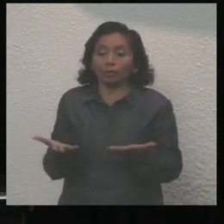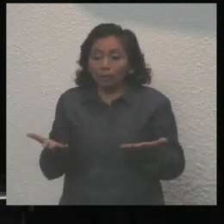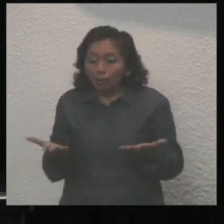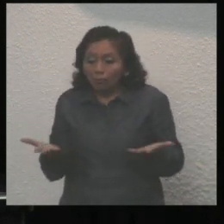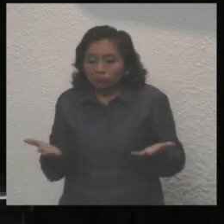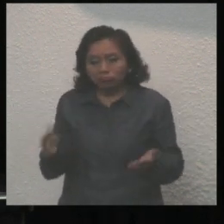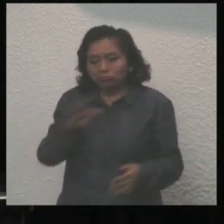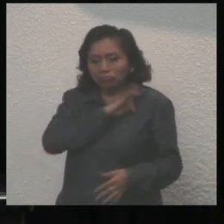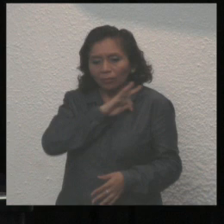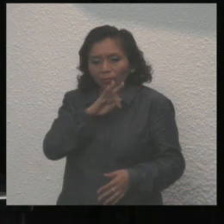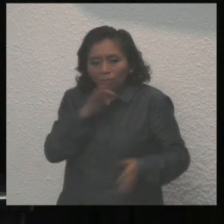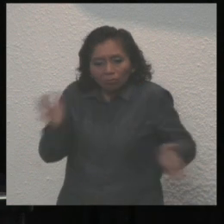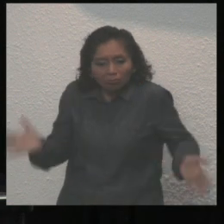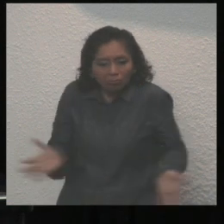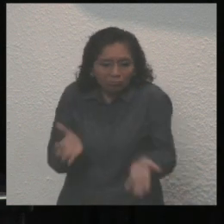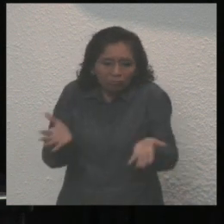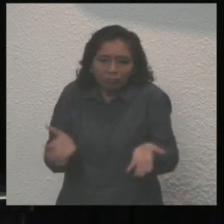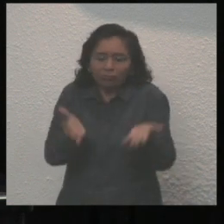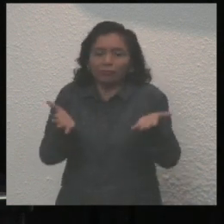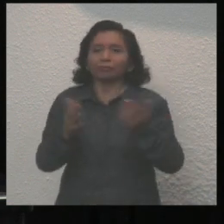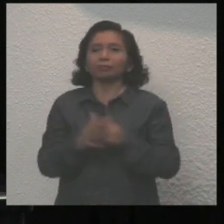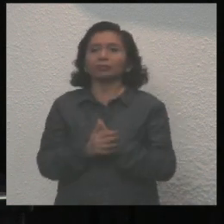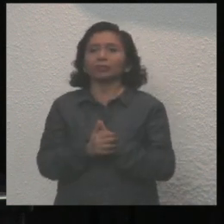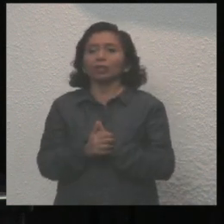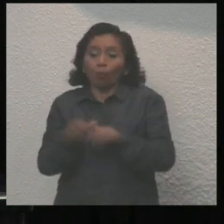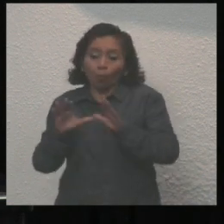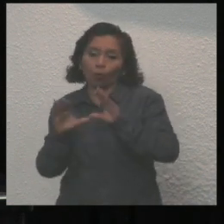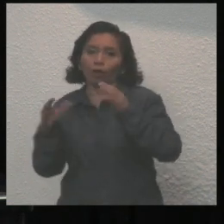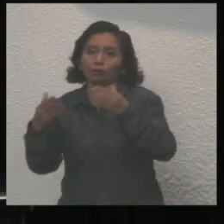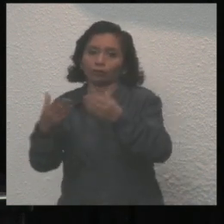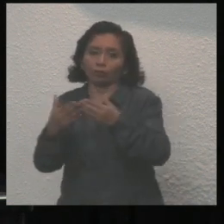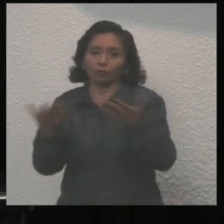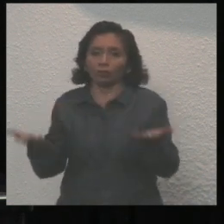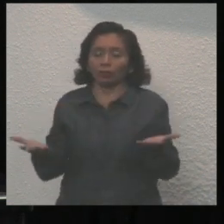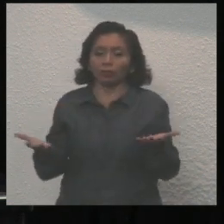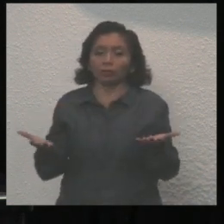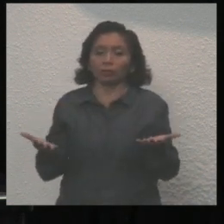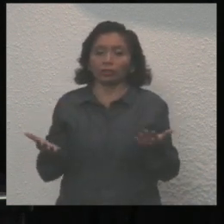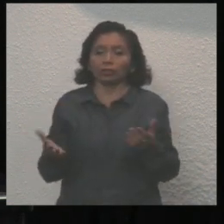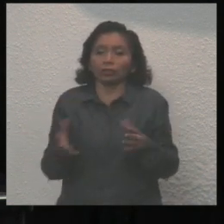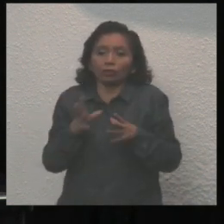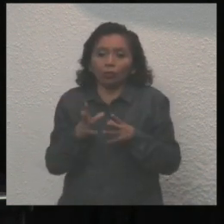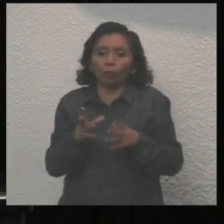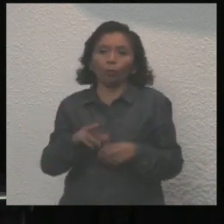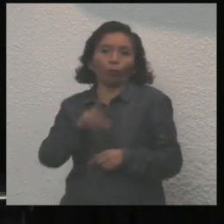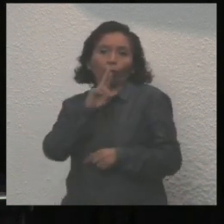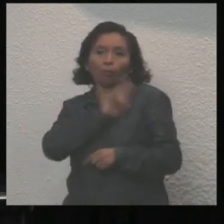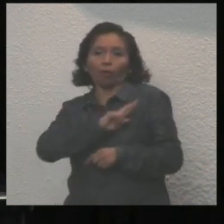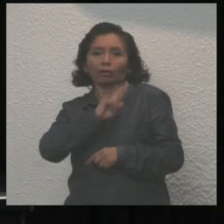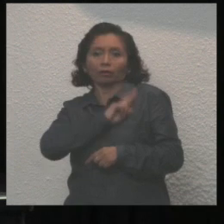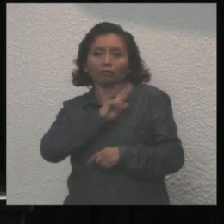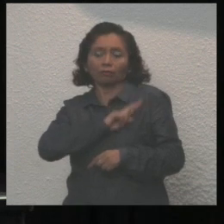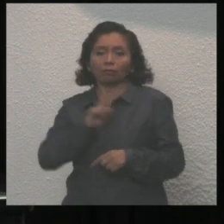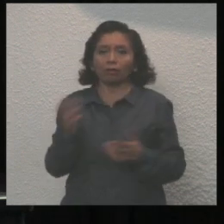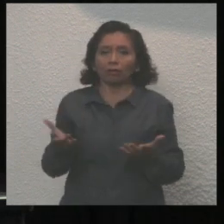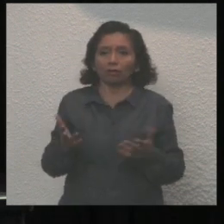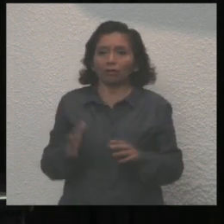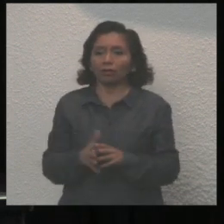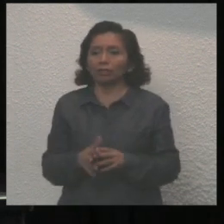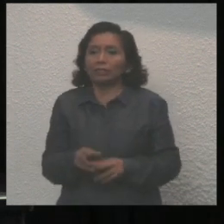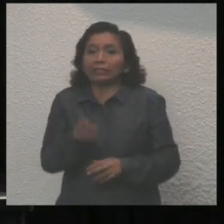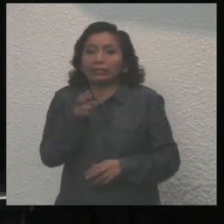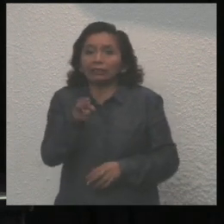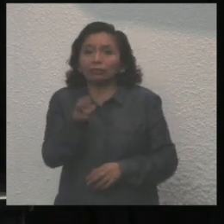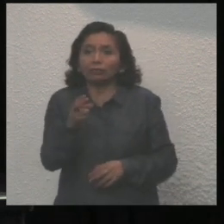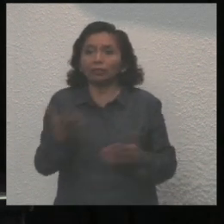emprendimientos públicos sociales, público comunitarios y no público privados. La opción de las mafias del poder en el